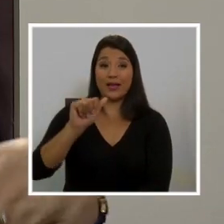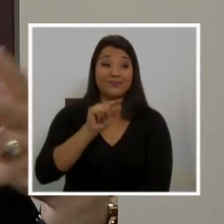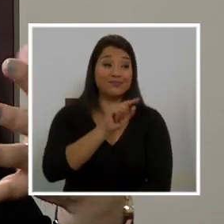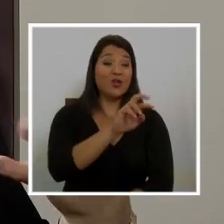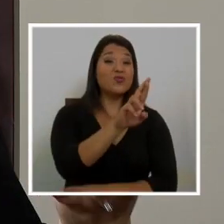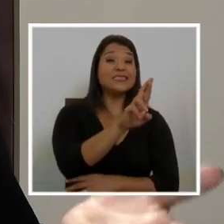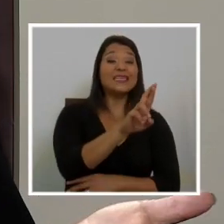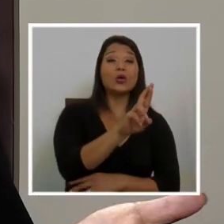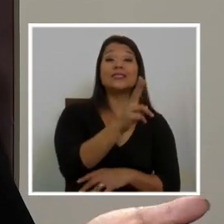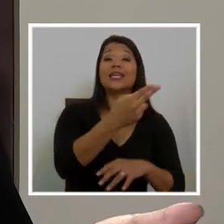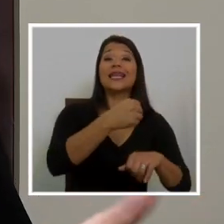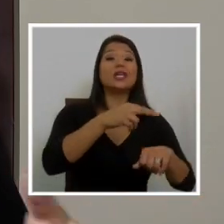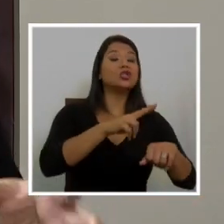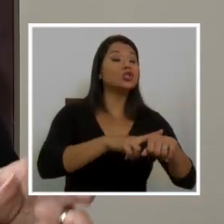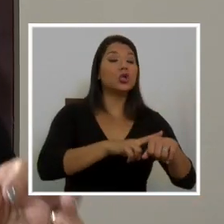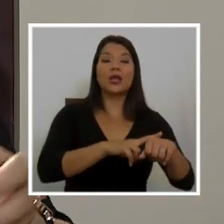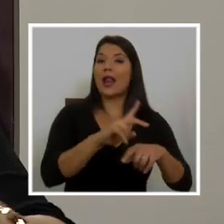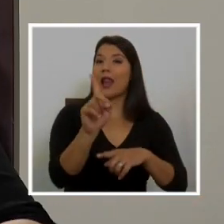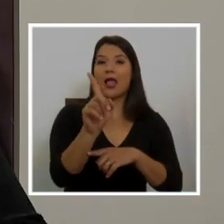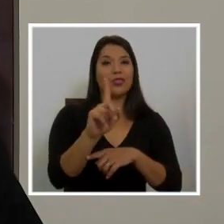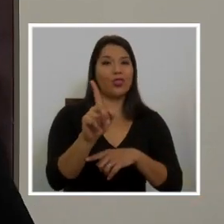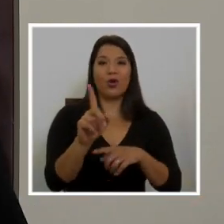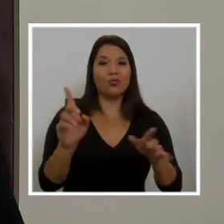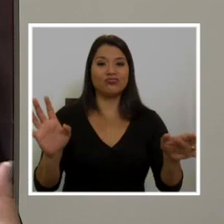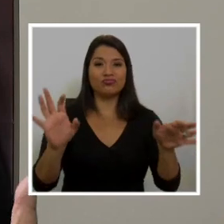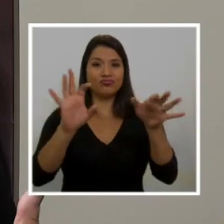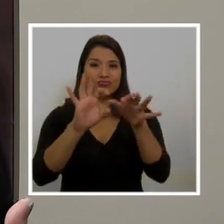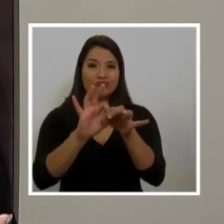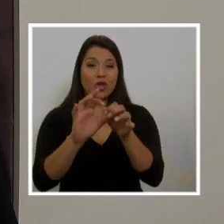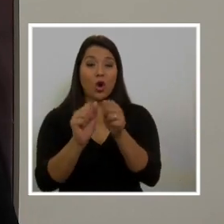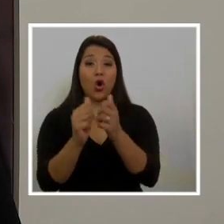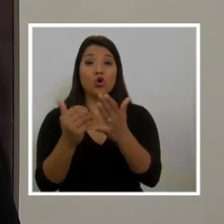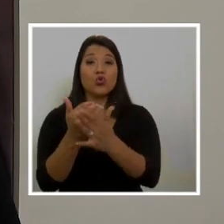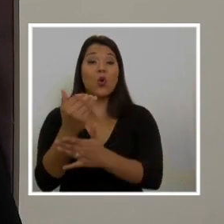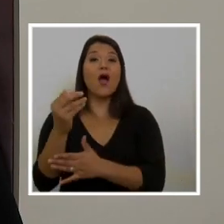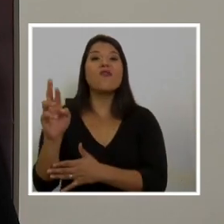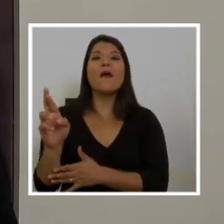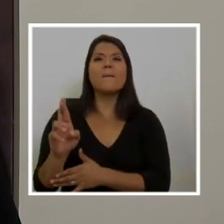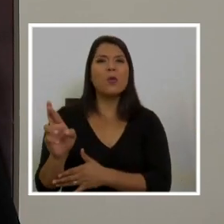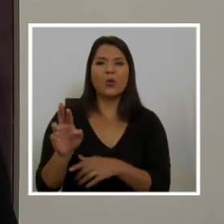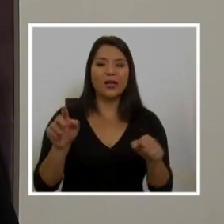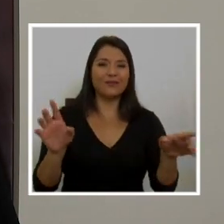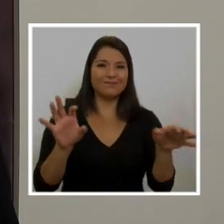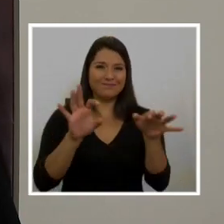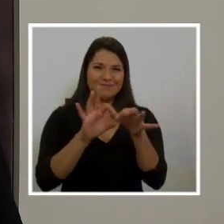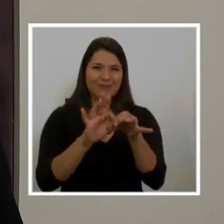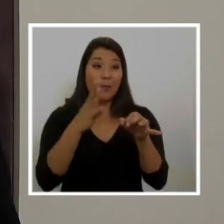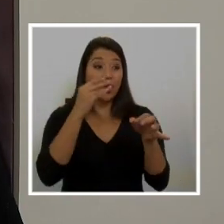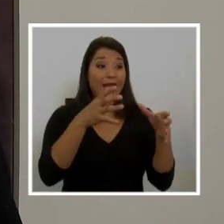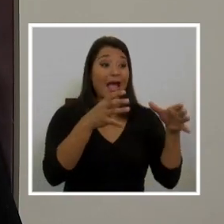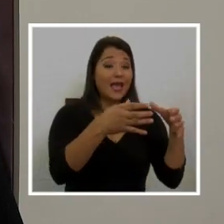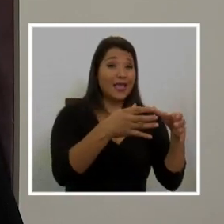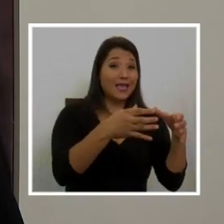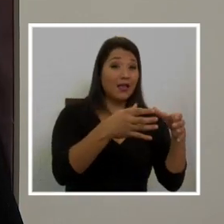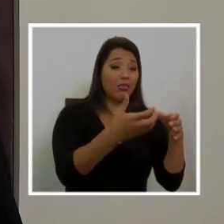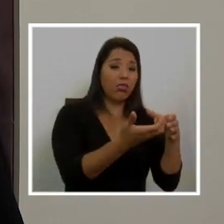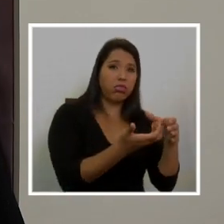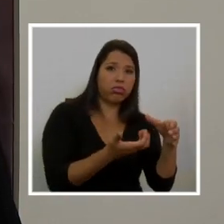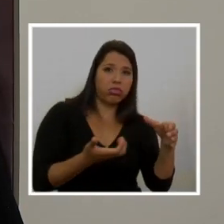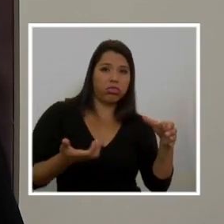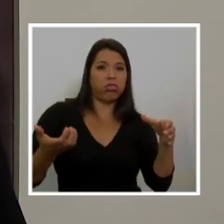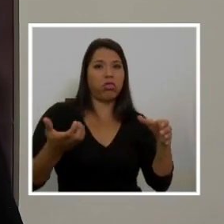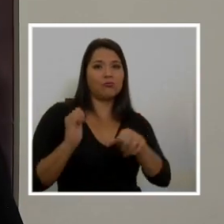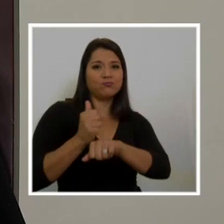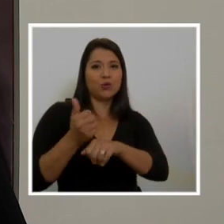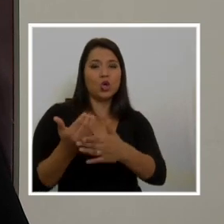o no podría estar donde están los de Nueva República, porque hay todavía una fisura abierta